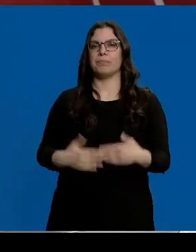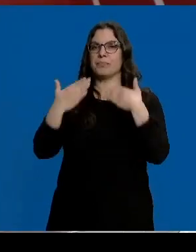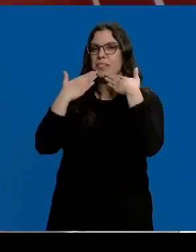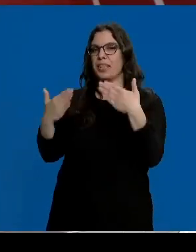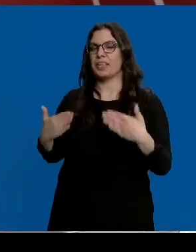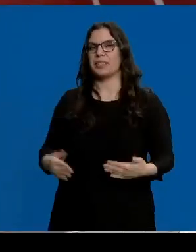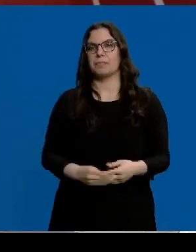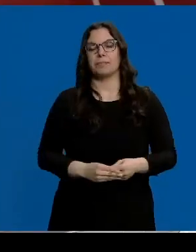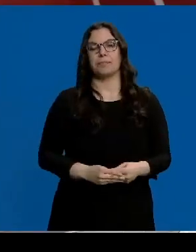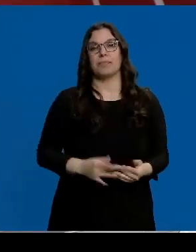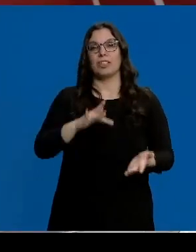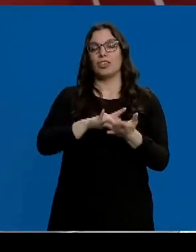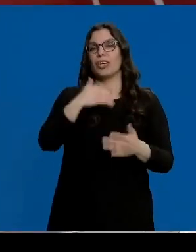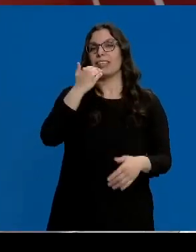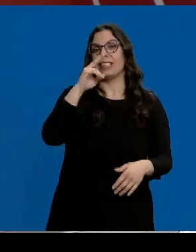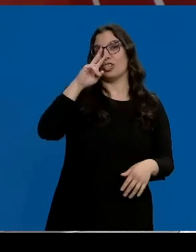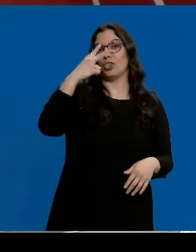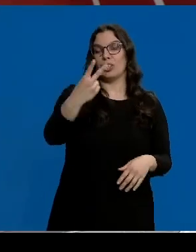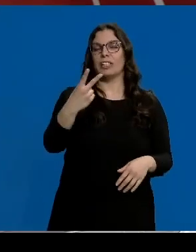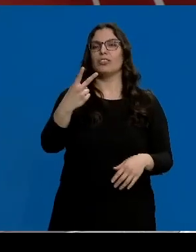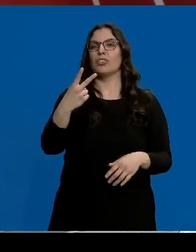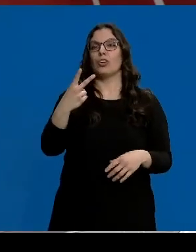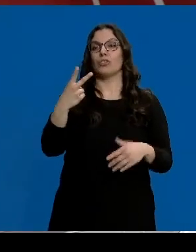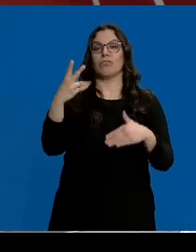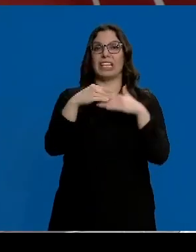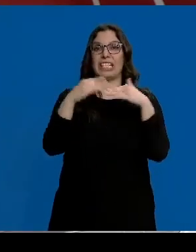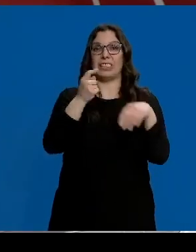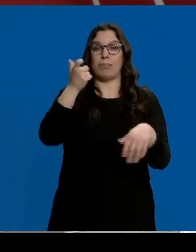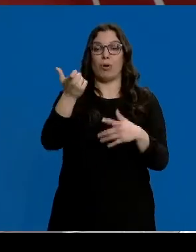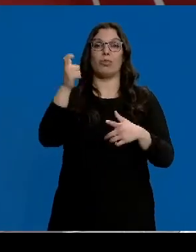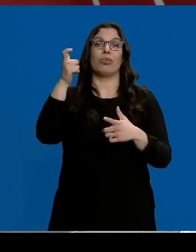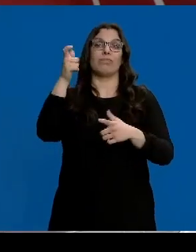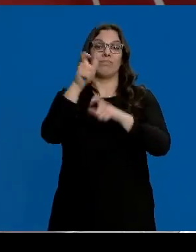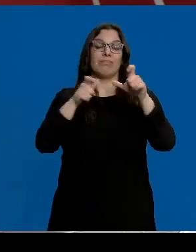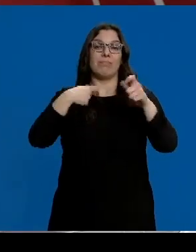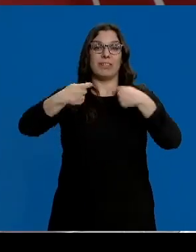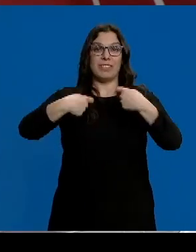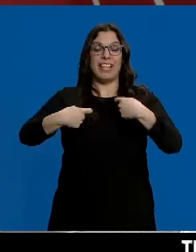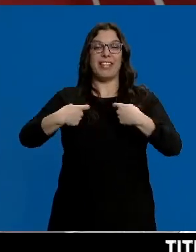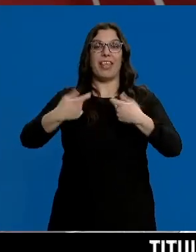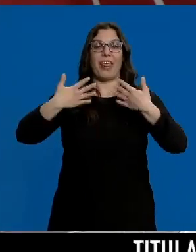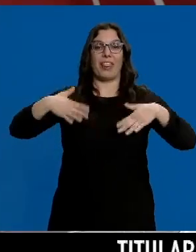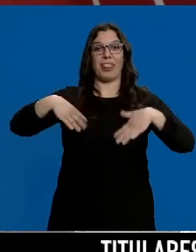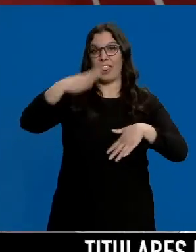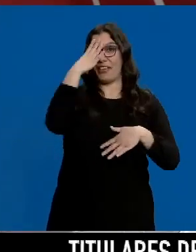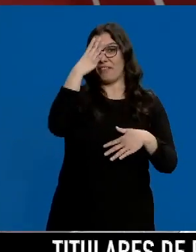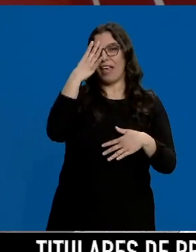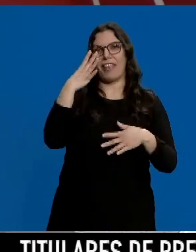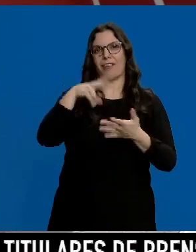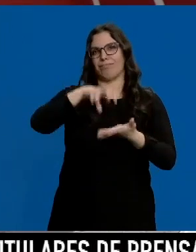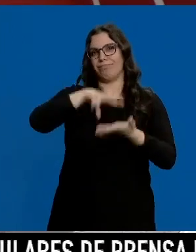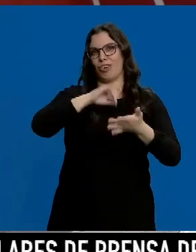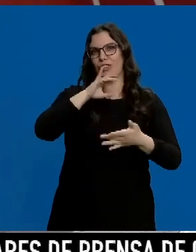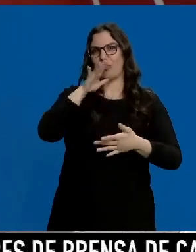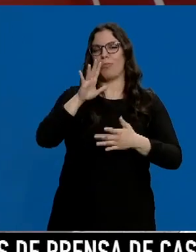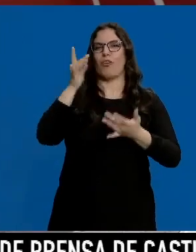Gracias, Eduardo. Han sido casi 2 años sin ver apenas clientes, así que las tiendas de disfraces celebran más que nadie la vuelta del carnaval. Este año sí,